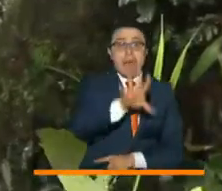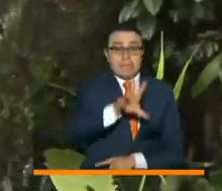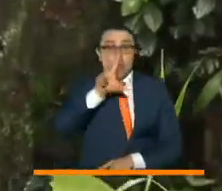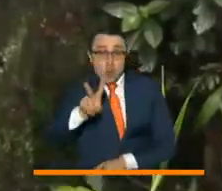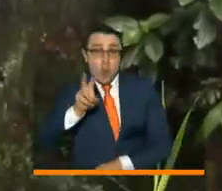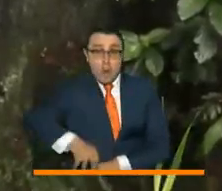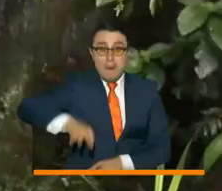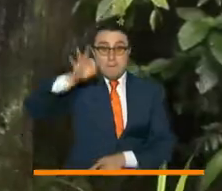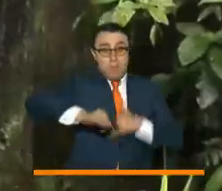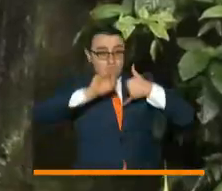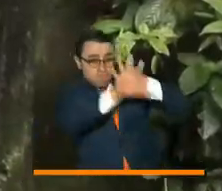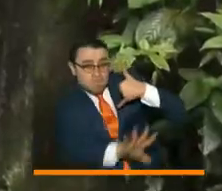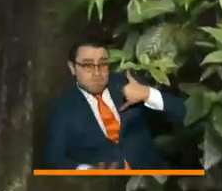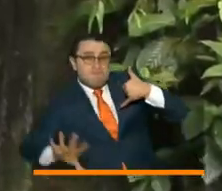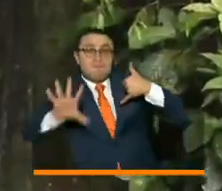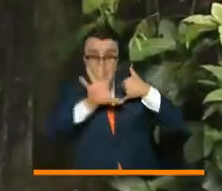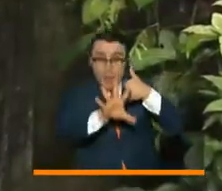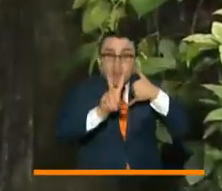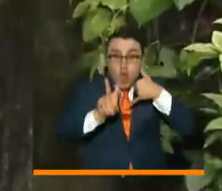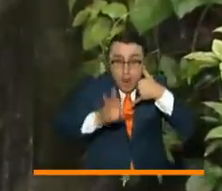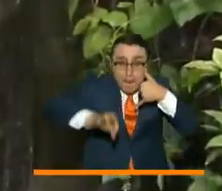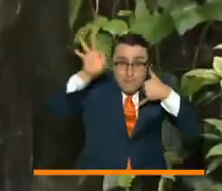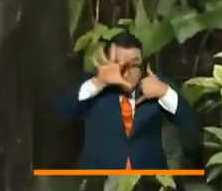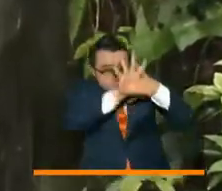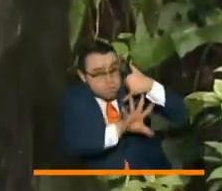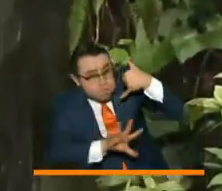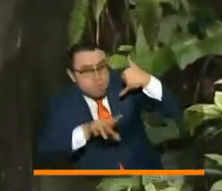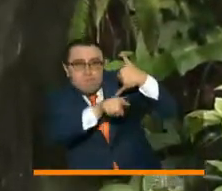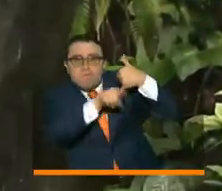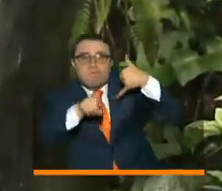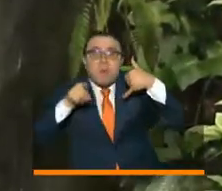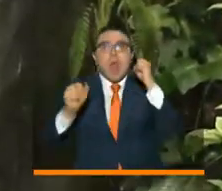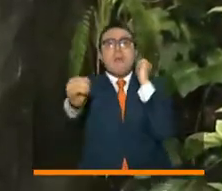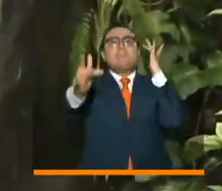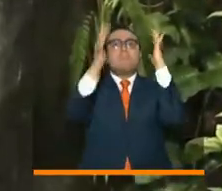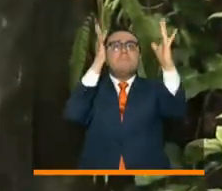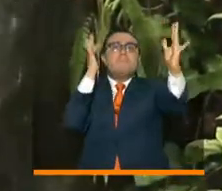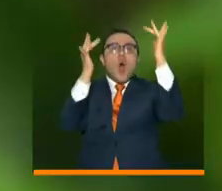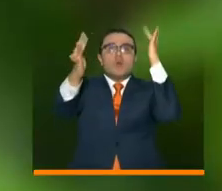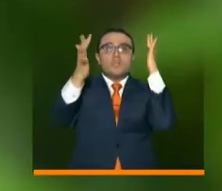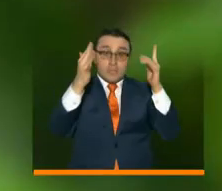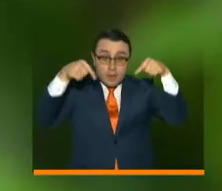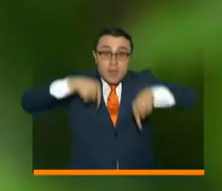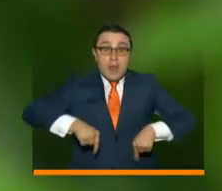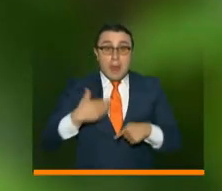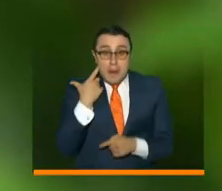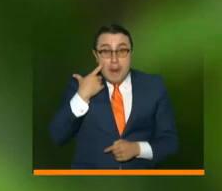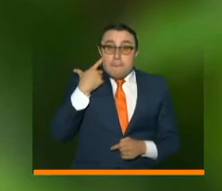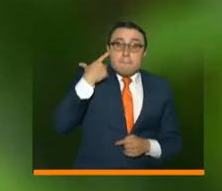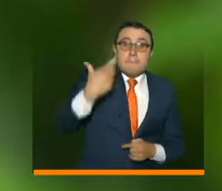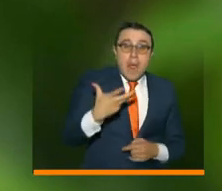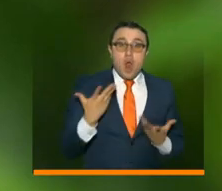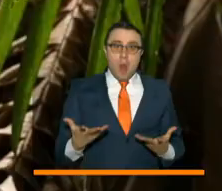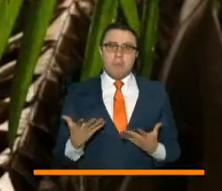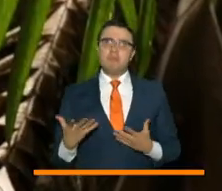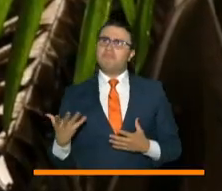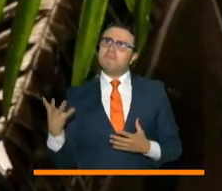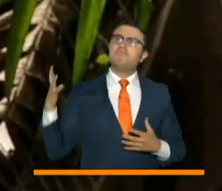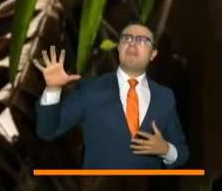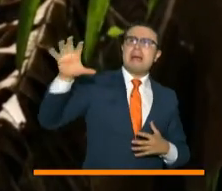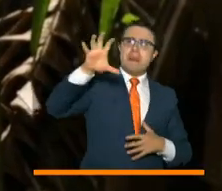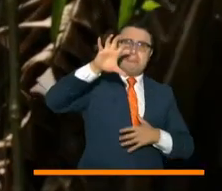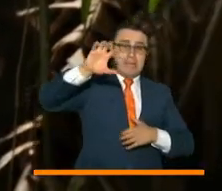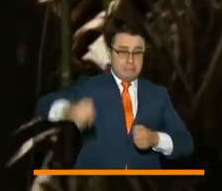la superficie terrestre de Colombia está cubierta por bosques y somos catalogados como uno de los países